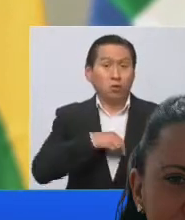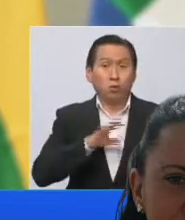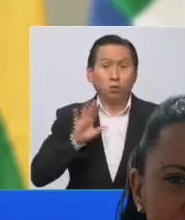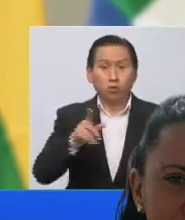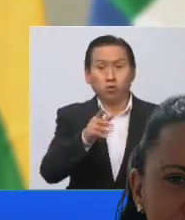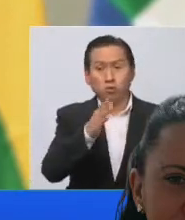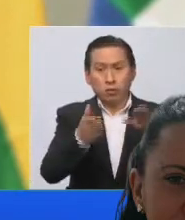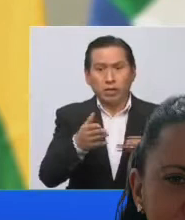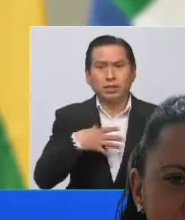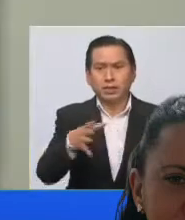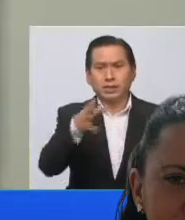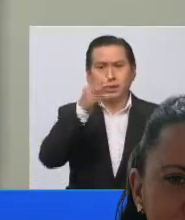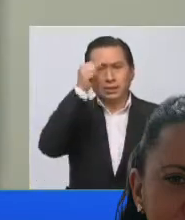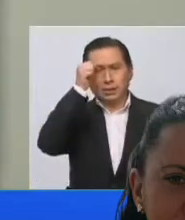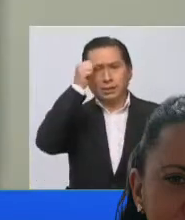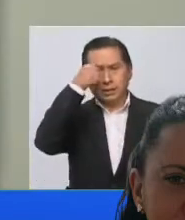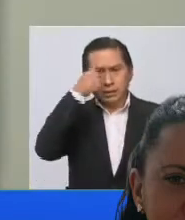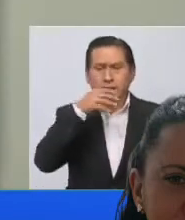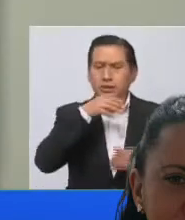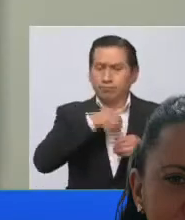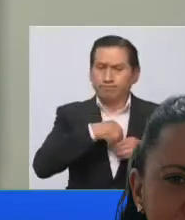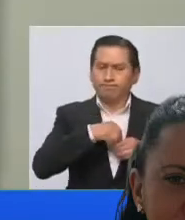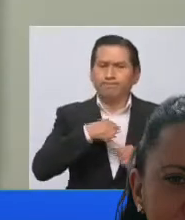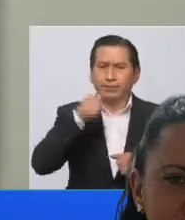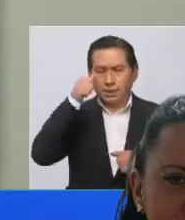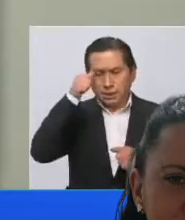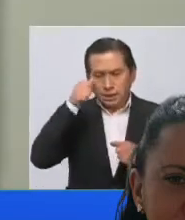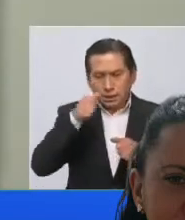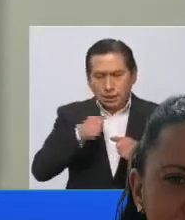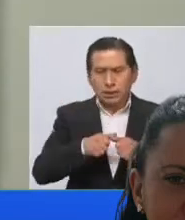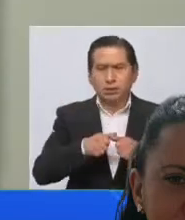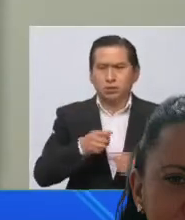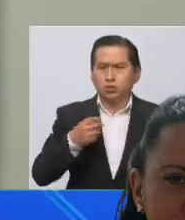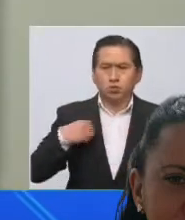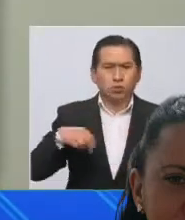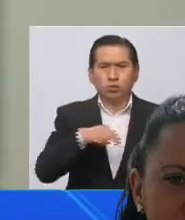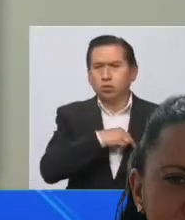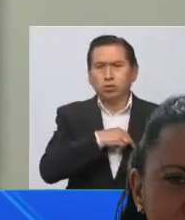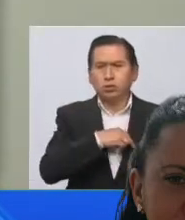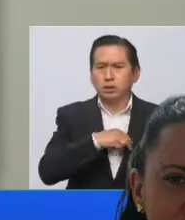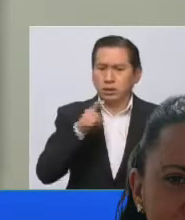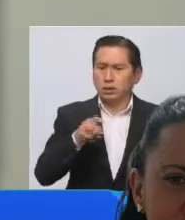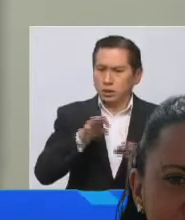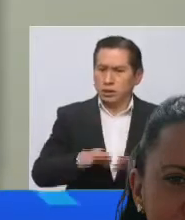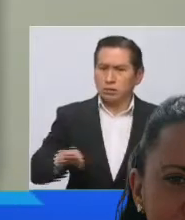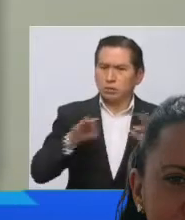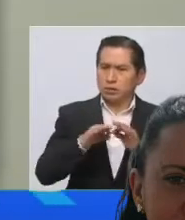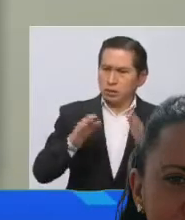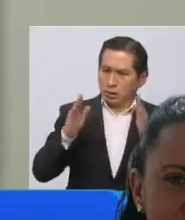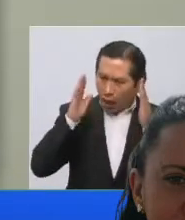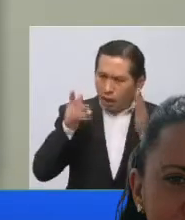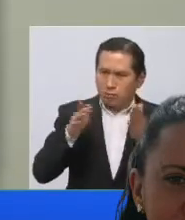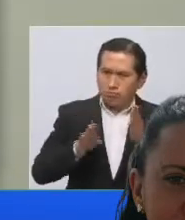decreto 4537. Los equipos de terapia intensiva a adquirirse, estos deben contener